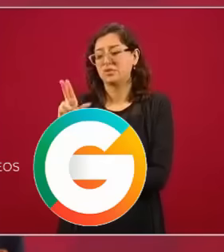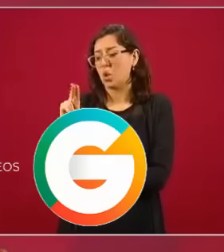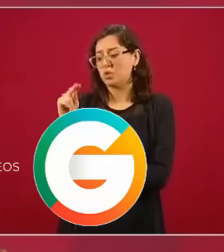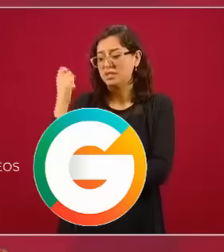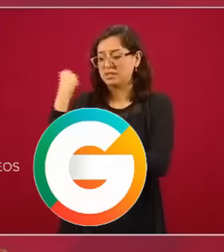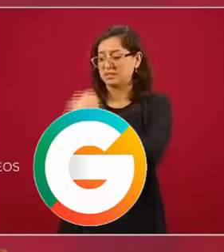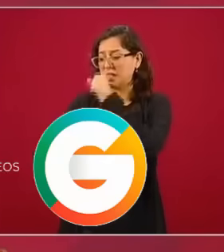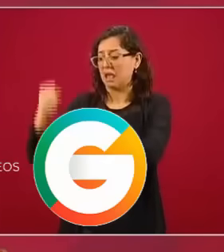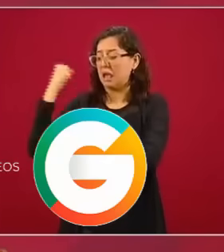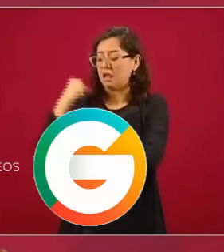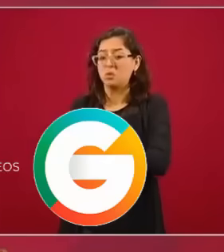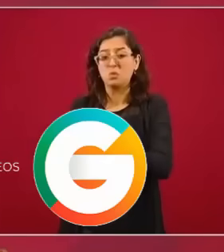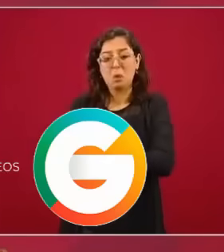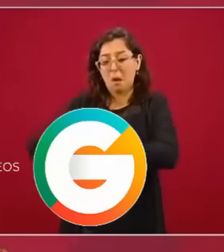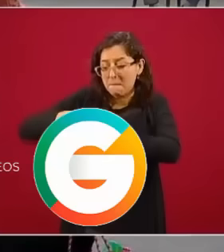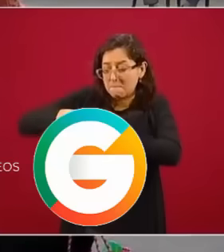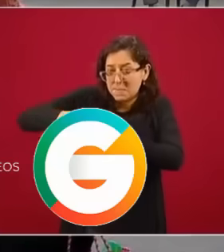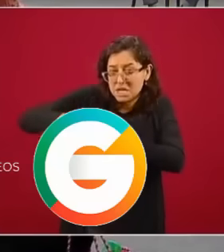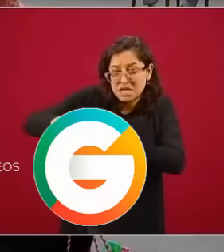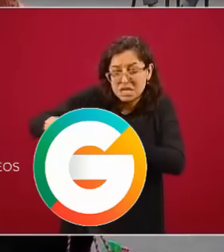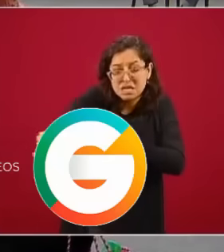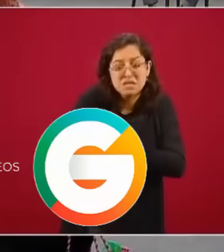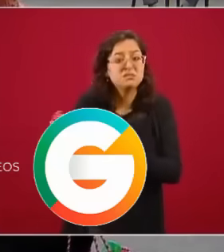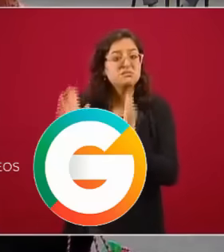80 años,